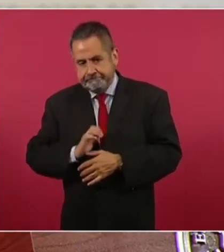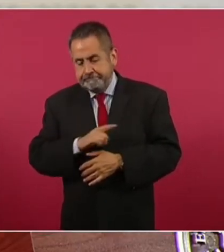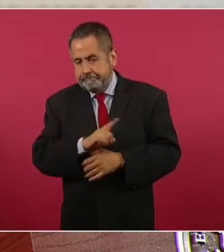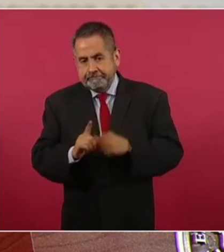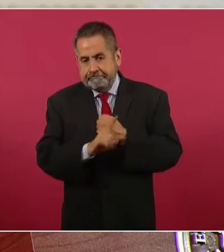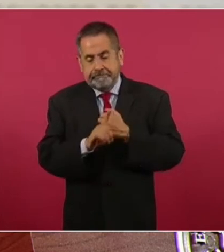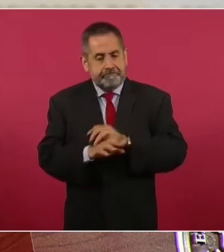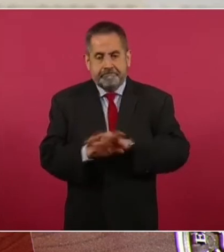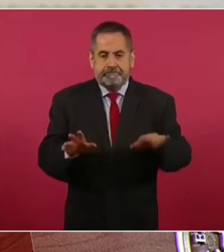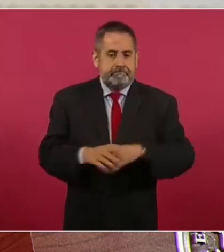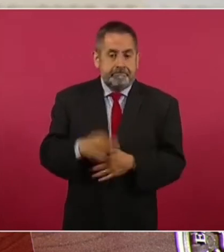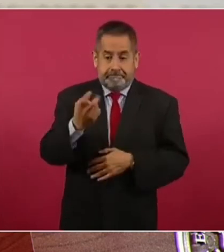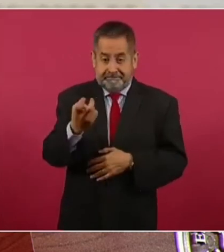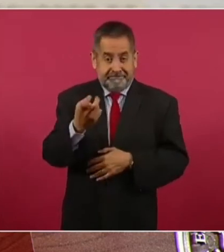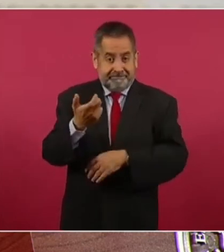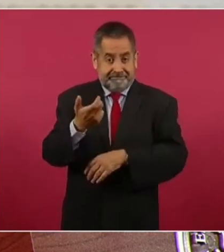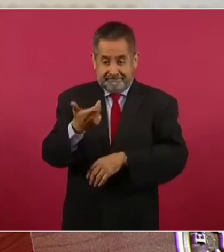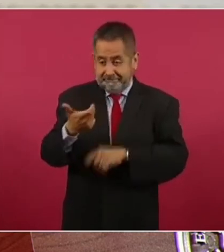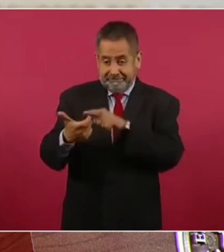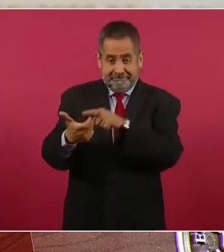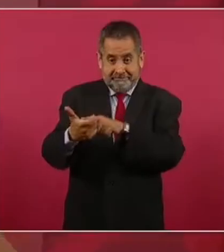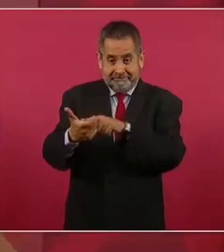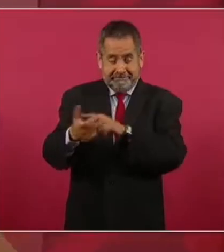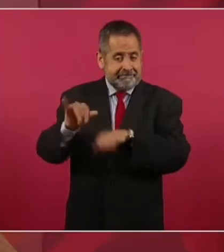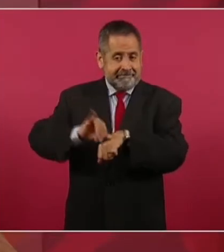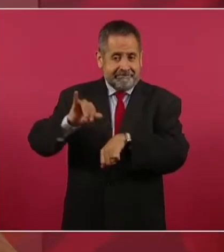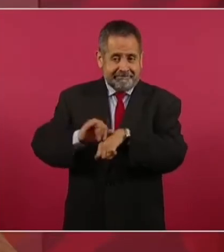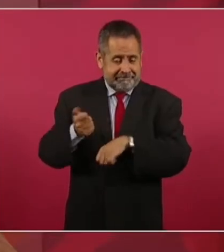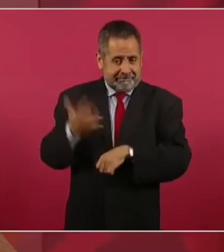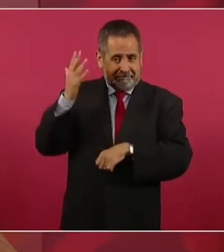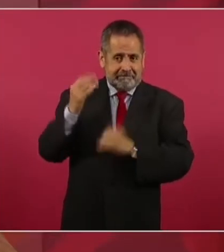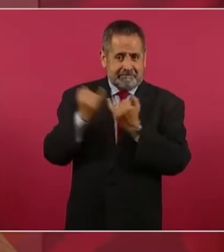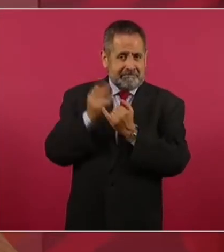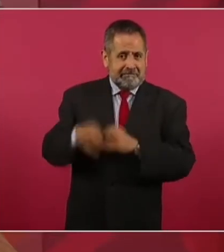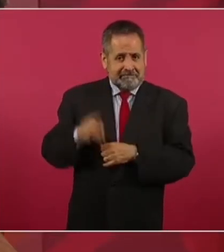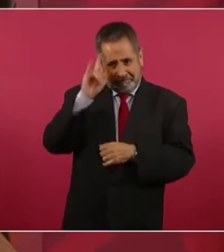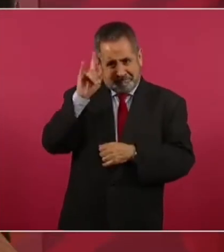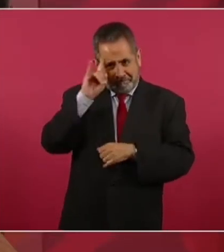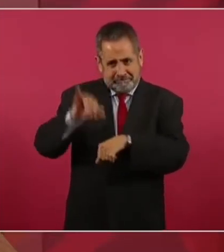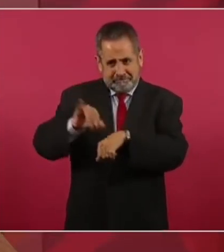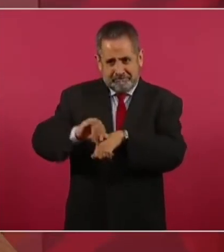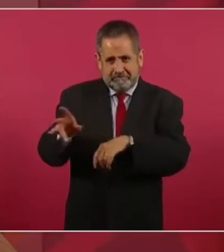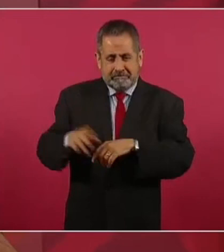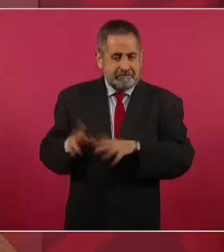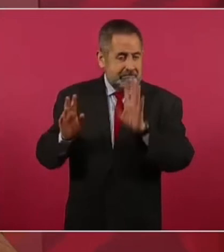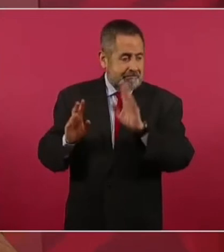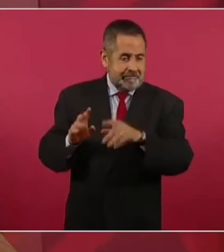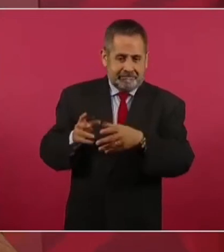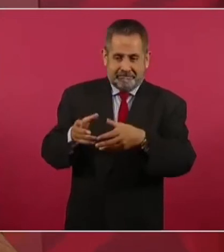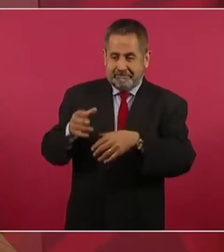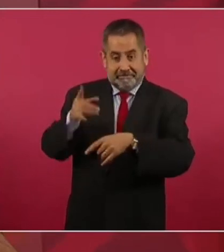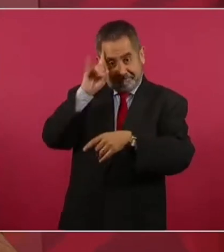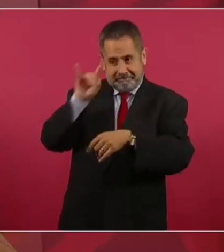Por eso digo que el dinero es como el diablo. o como la mamá del diablo o el papá del